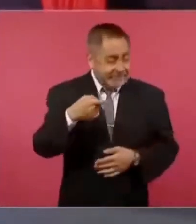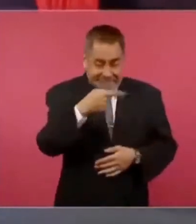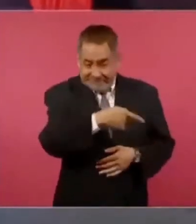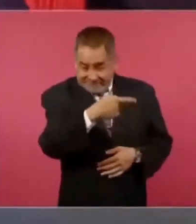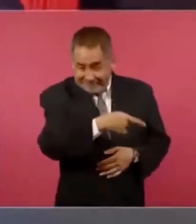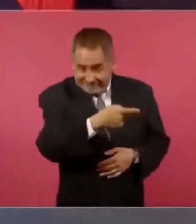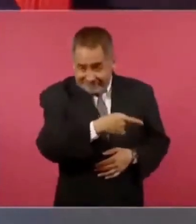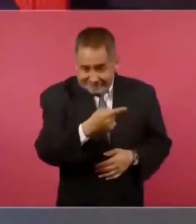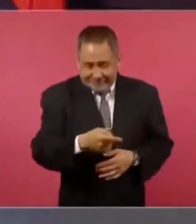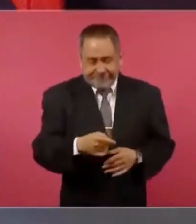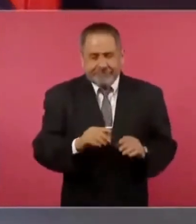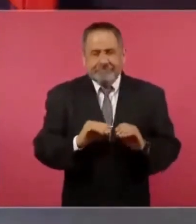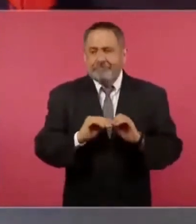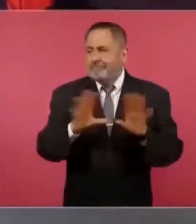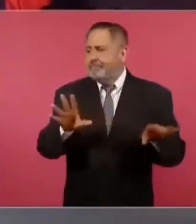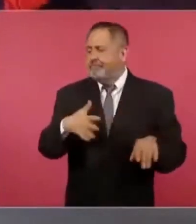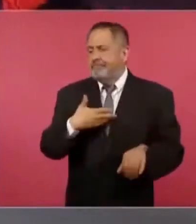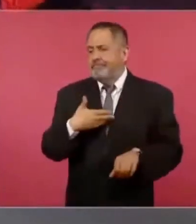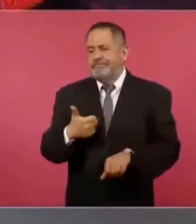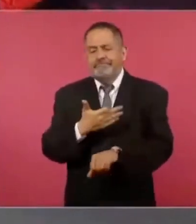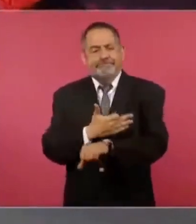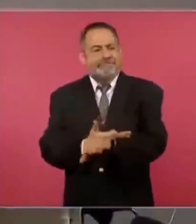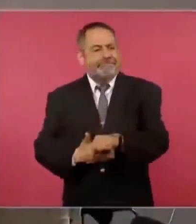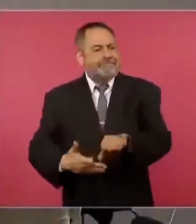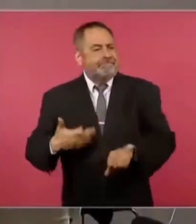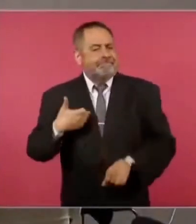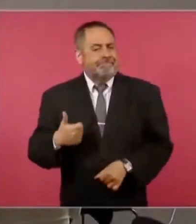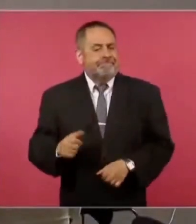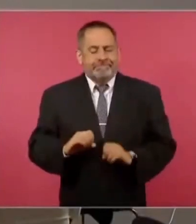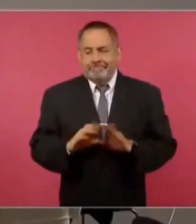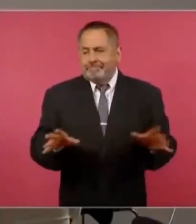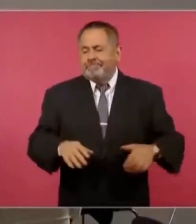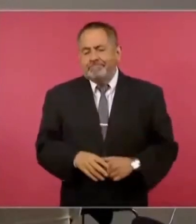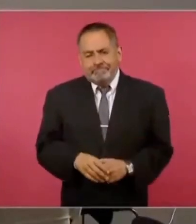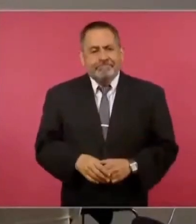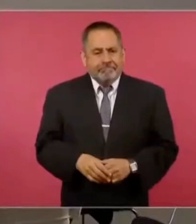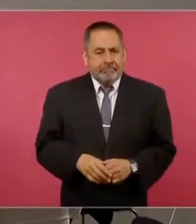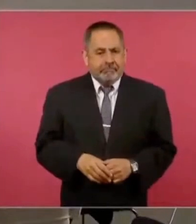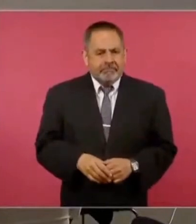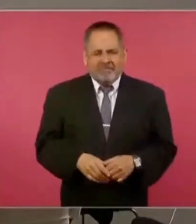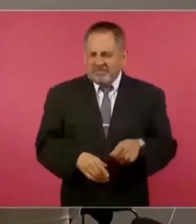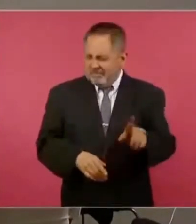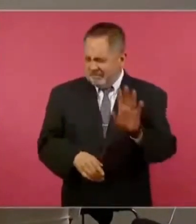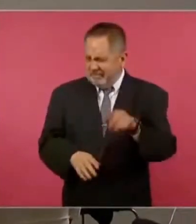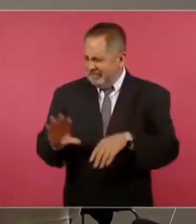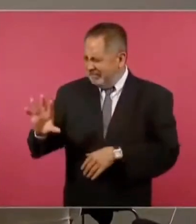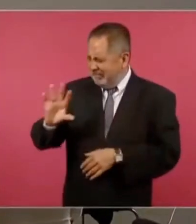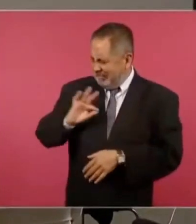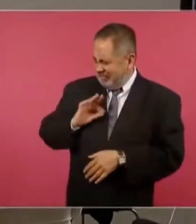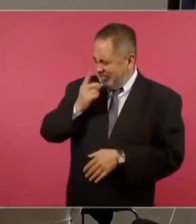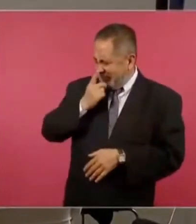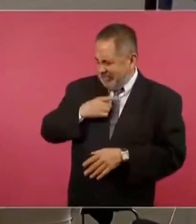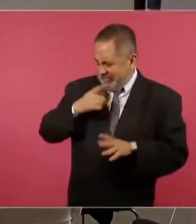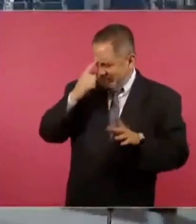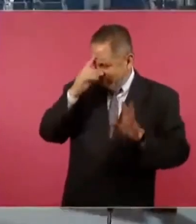esto explica todo. Alguien me decía de una frase